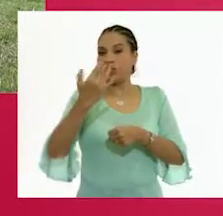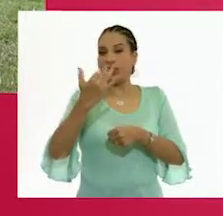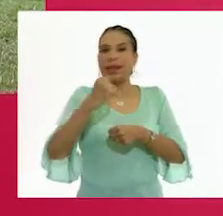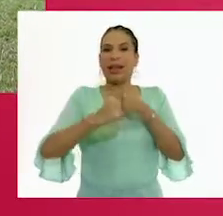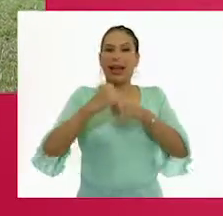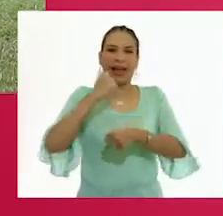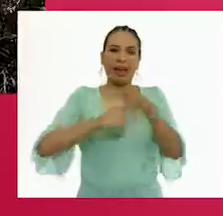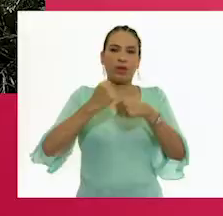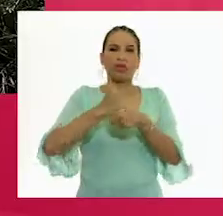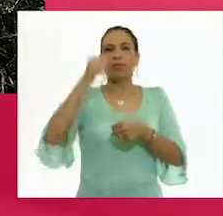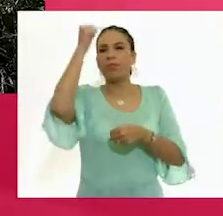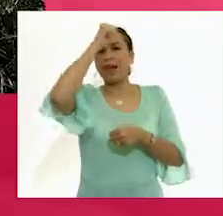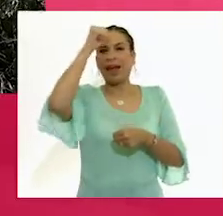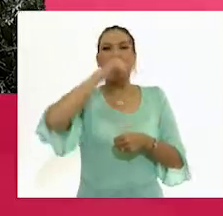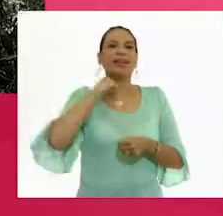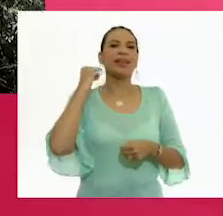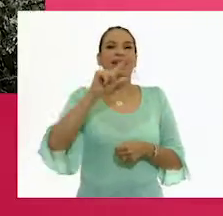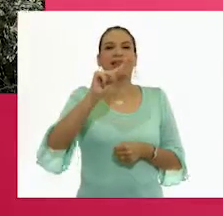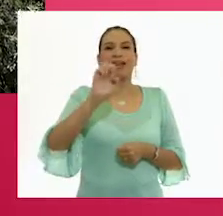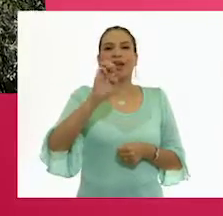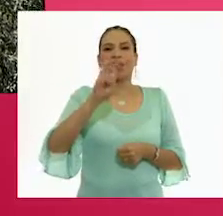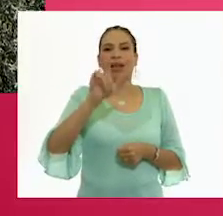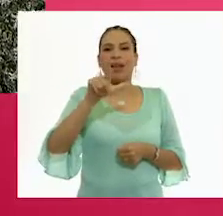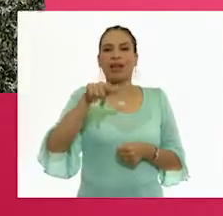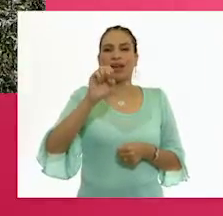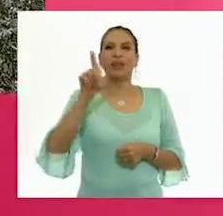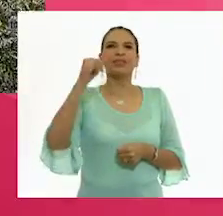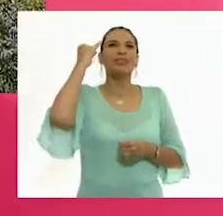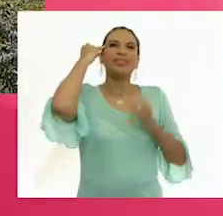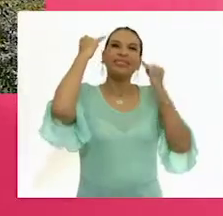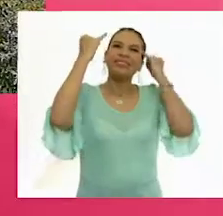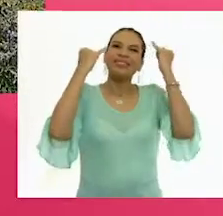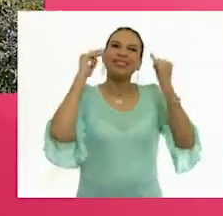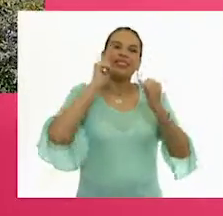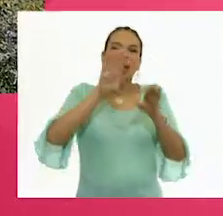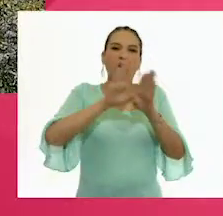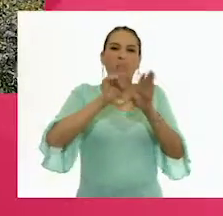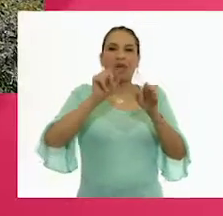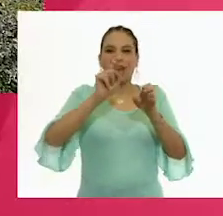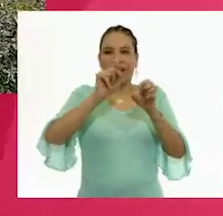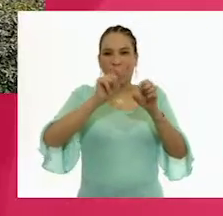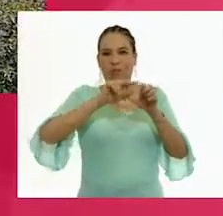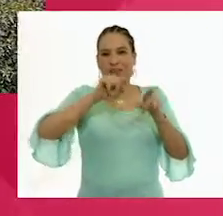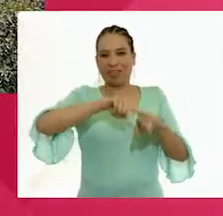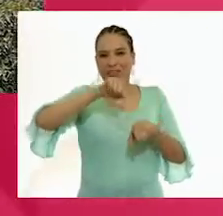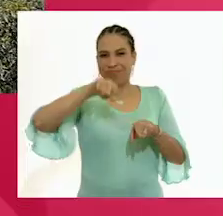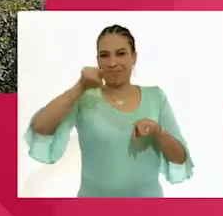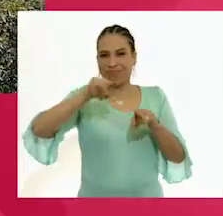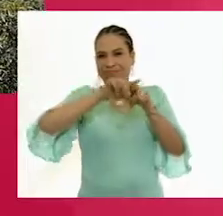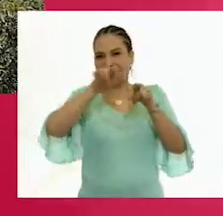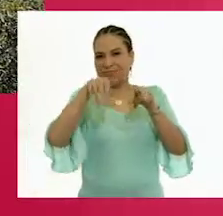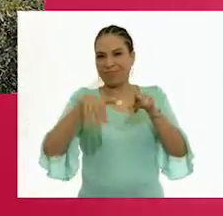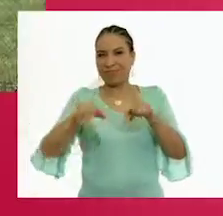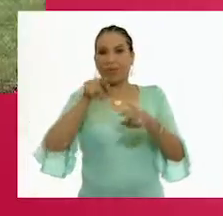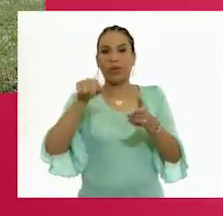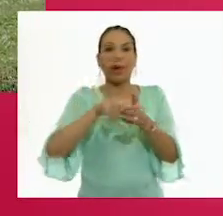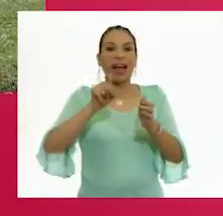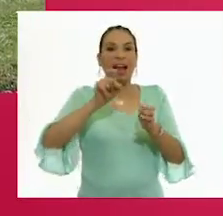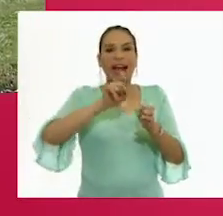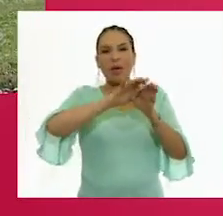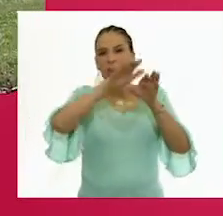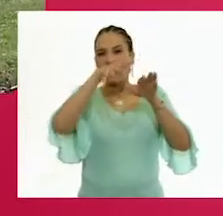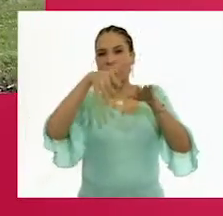padre Tembleque imaginó este acueducto, pero no se imaginó que también por estas aguas que